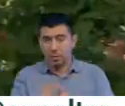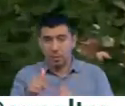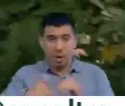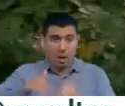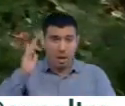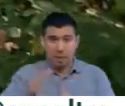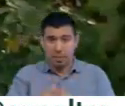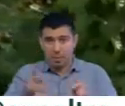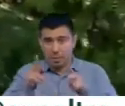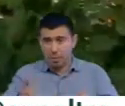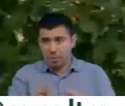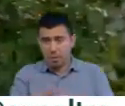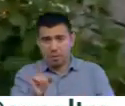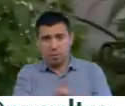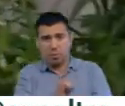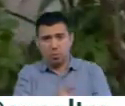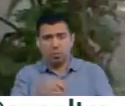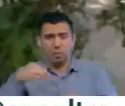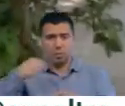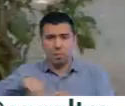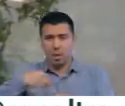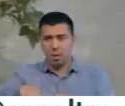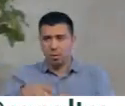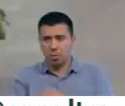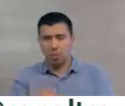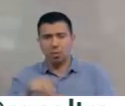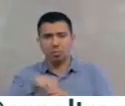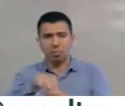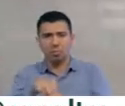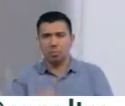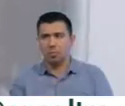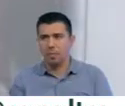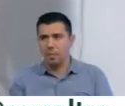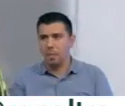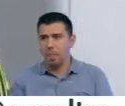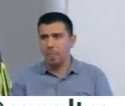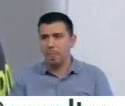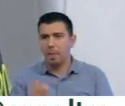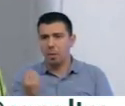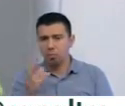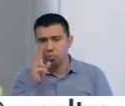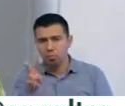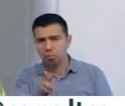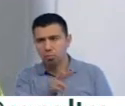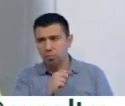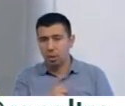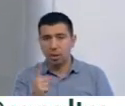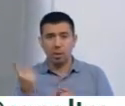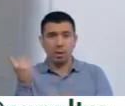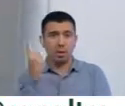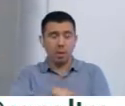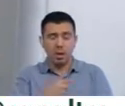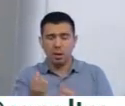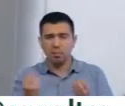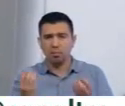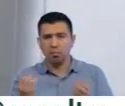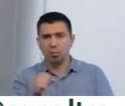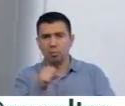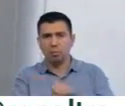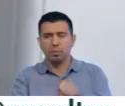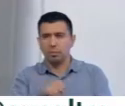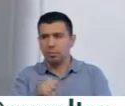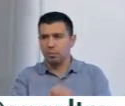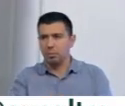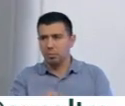de personas utilizaron Metrolínea para su desplazamiento. Hay mucha bicicleta, se ha implementado hoy el uso de la bicicleta.